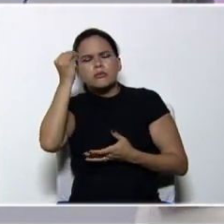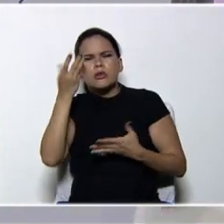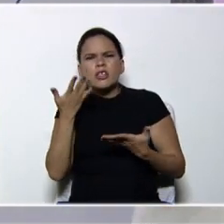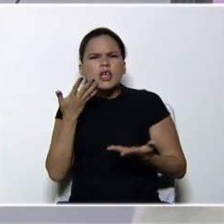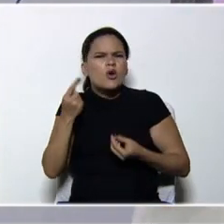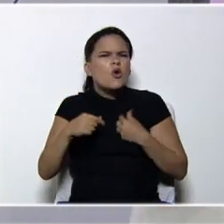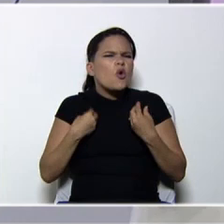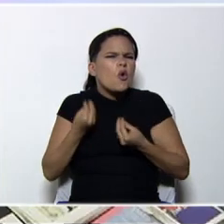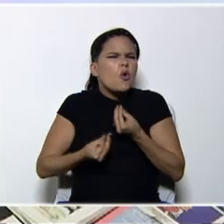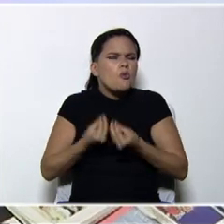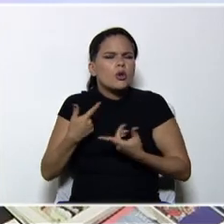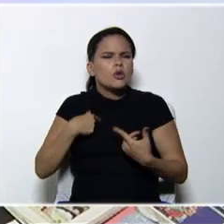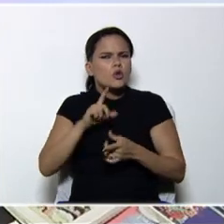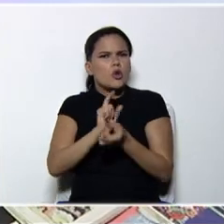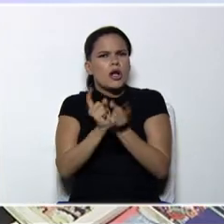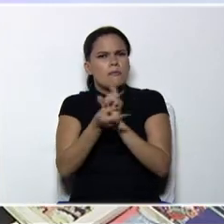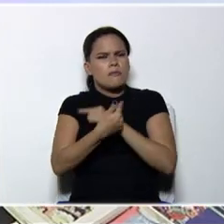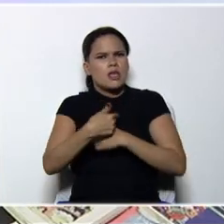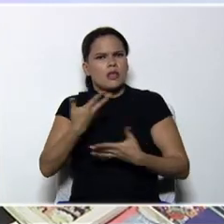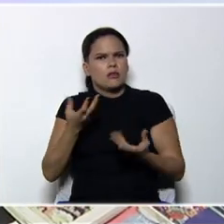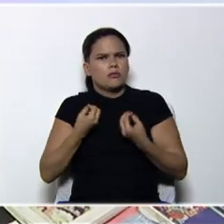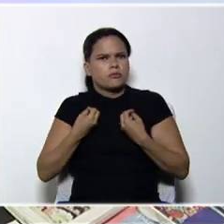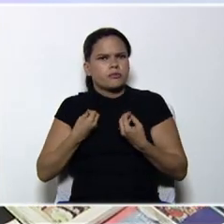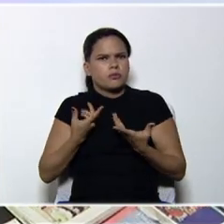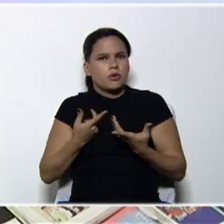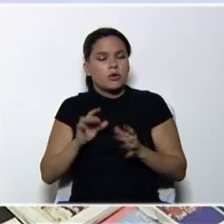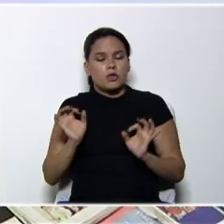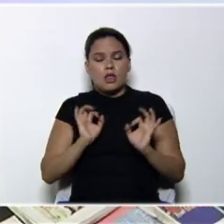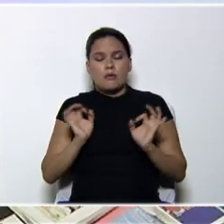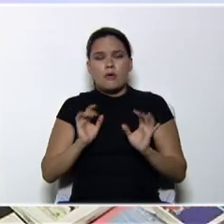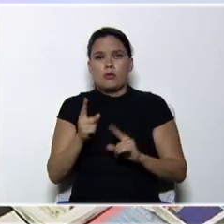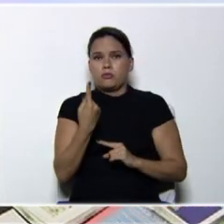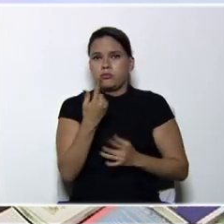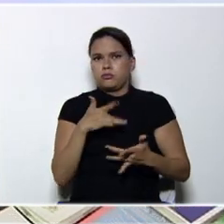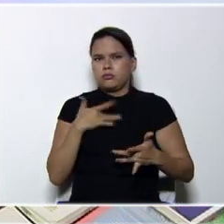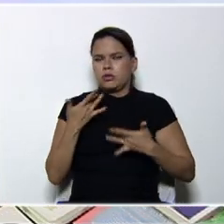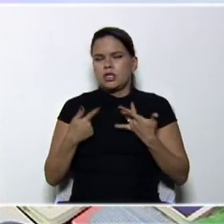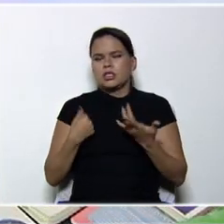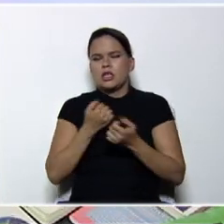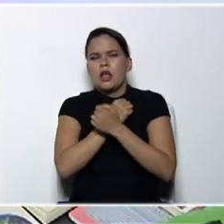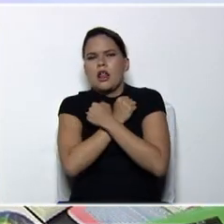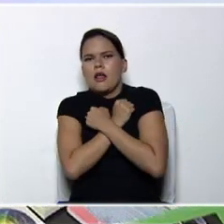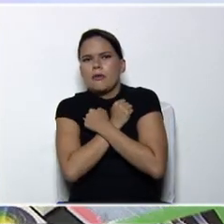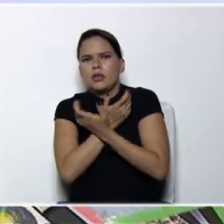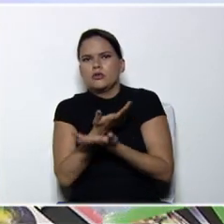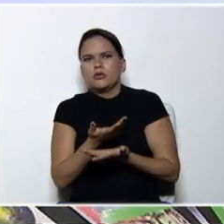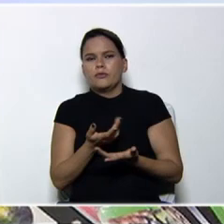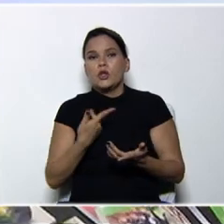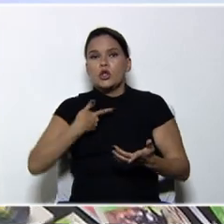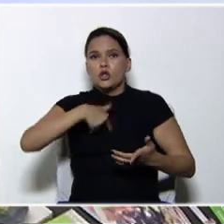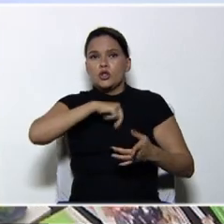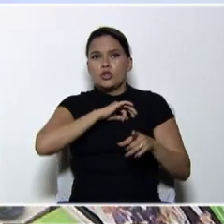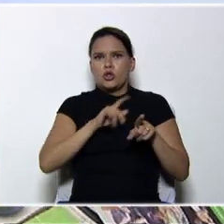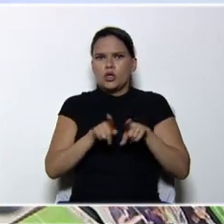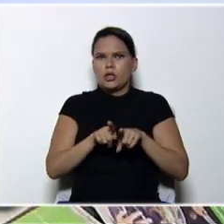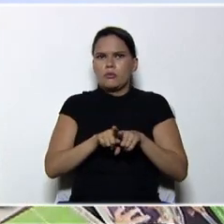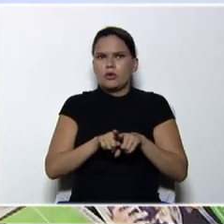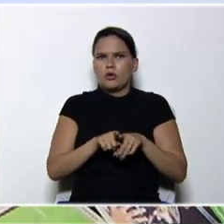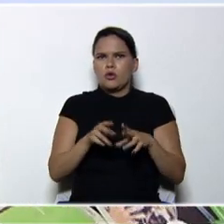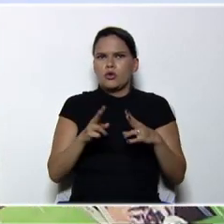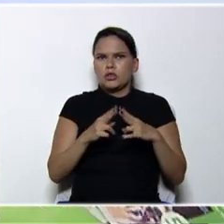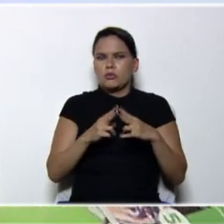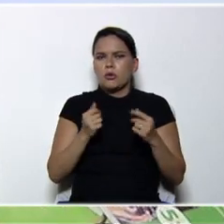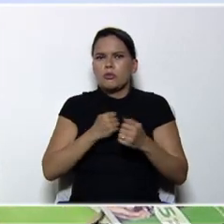yo transformando mi realidad, en este caso con una simple acción que sería el abrazo, que nosotros también lo conocemos como el abrazo